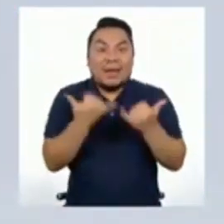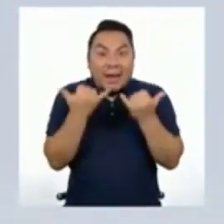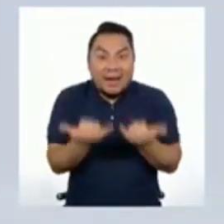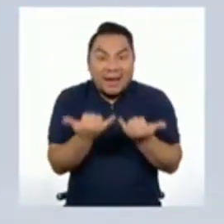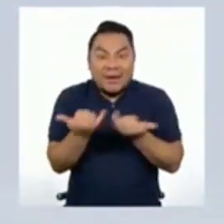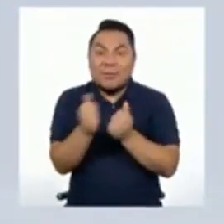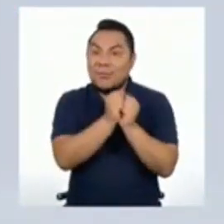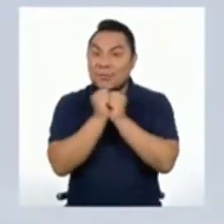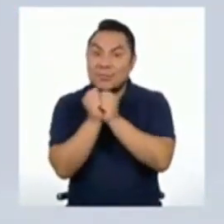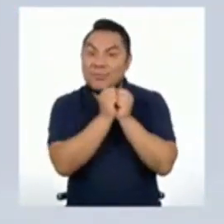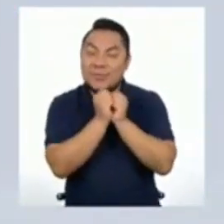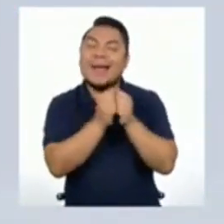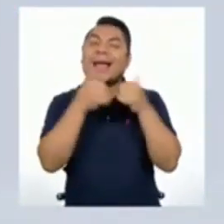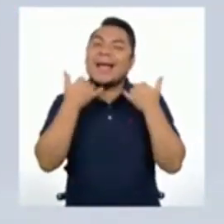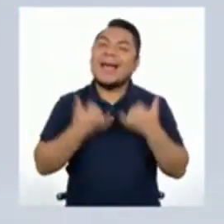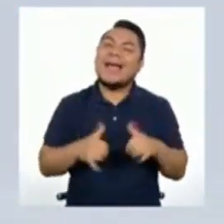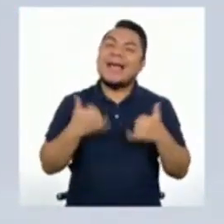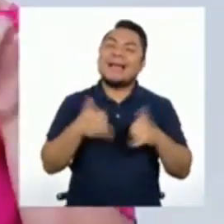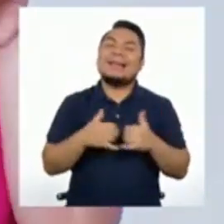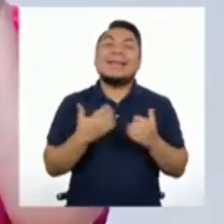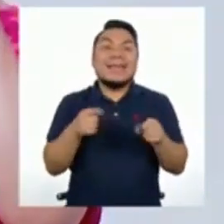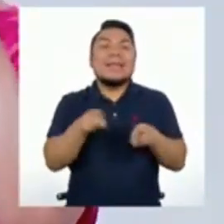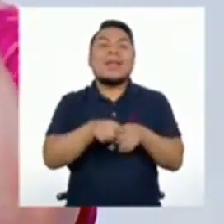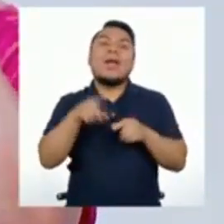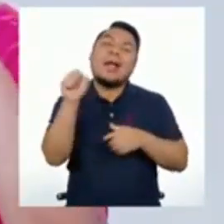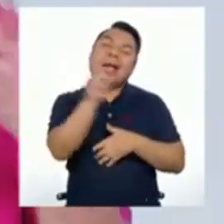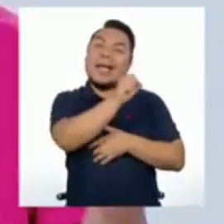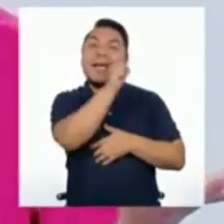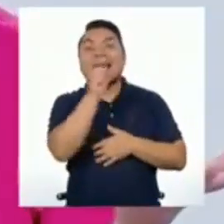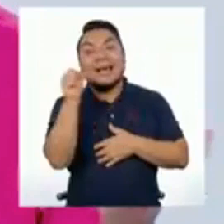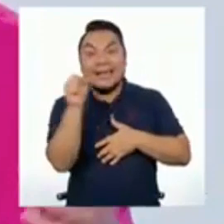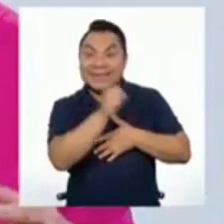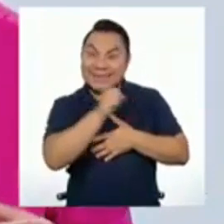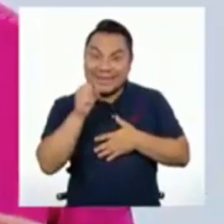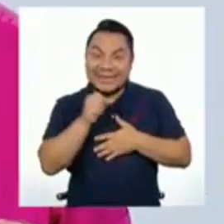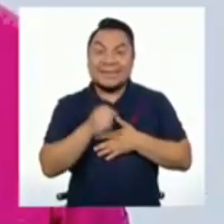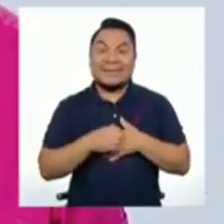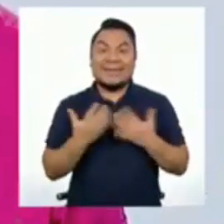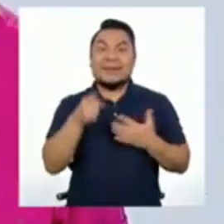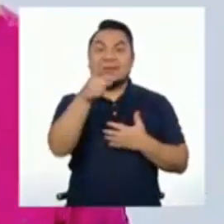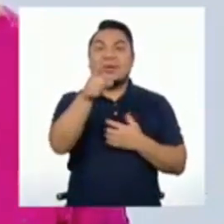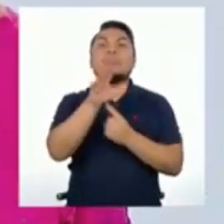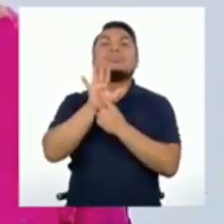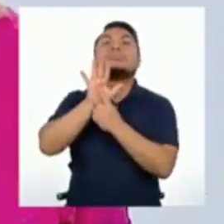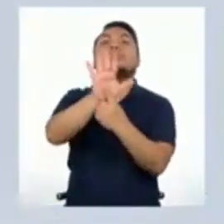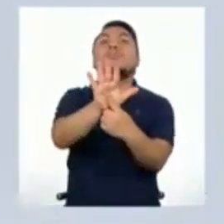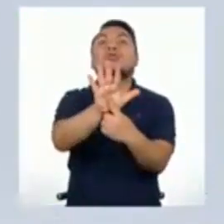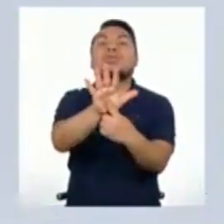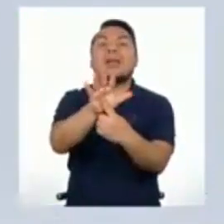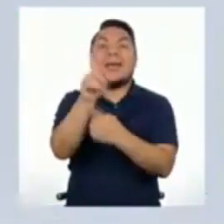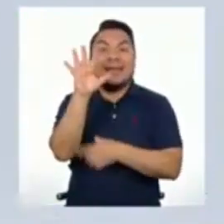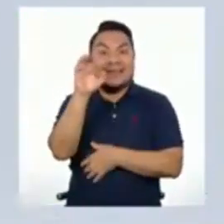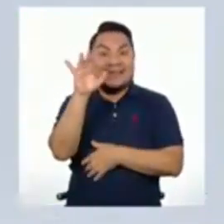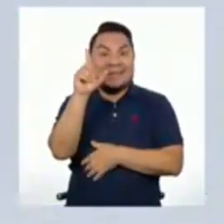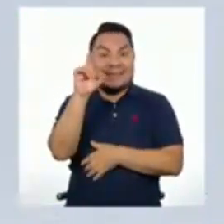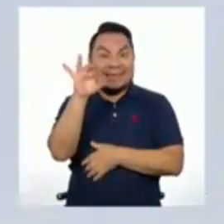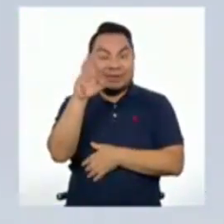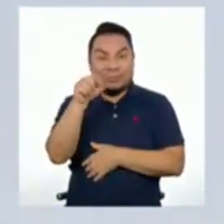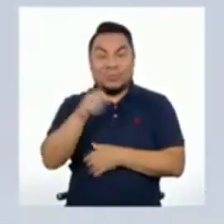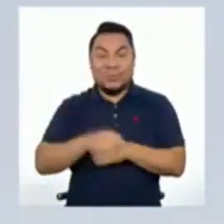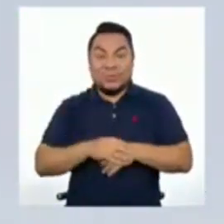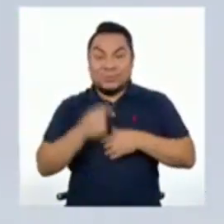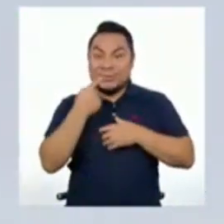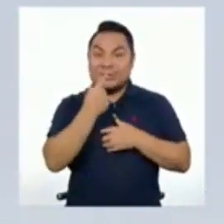vamos todos juntos a cantar esta canción y ustedes me van a mostrar los dedos de la mano que yo voy